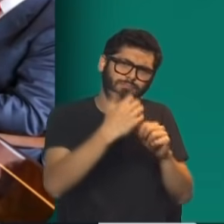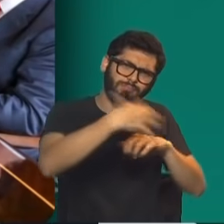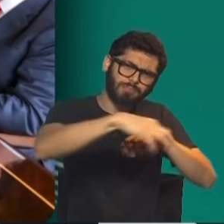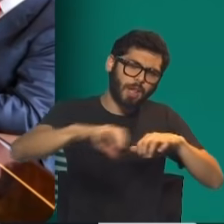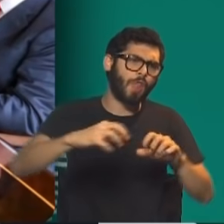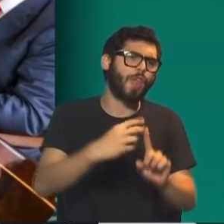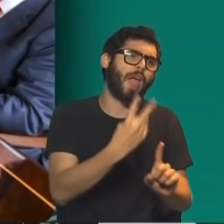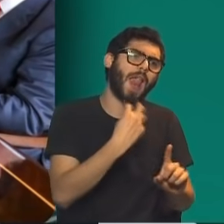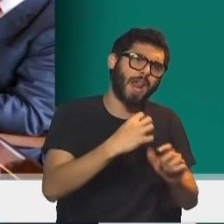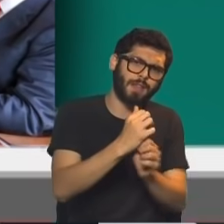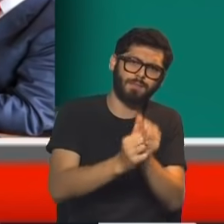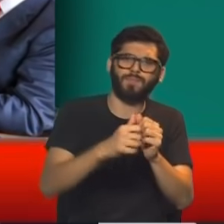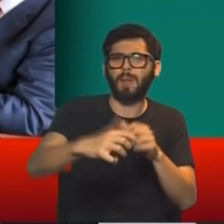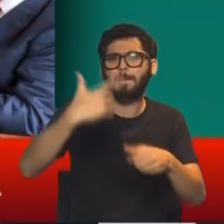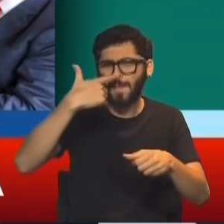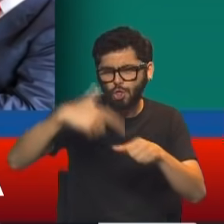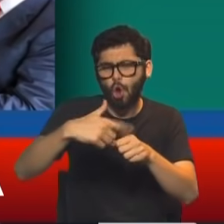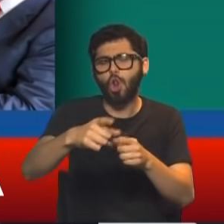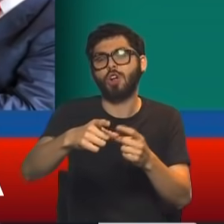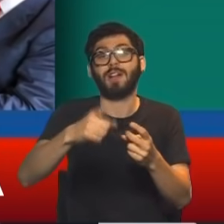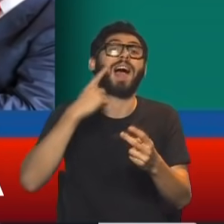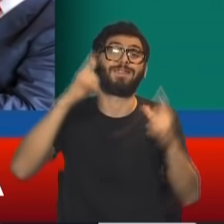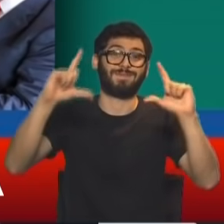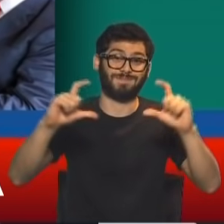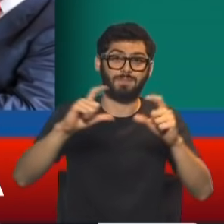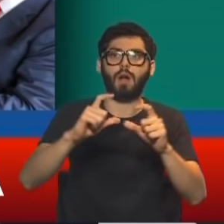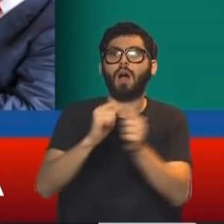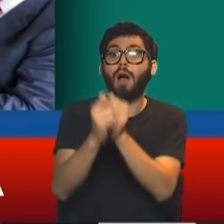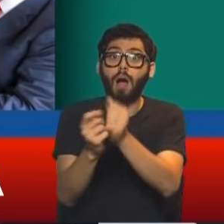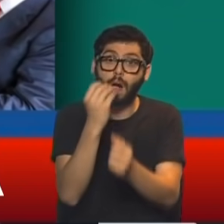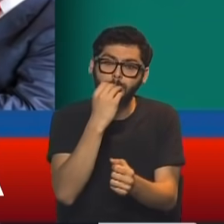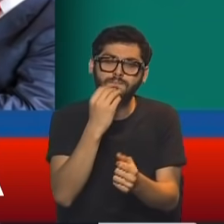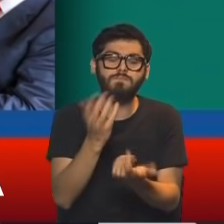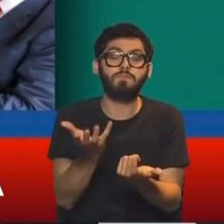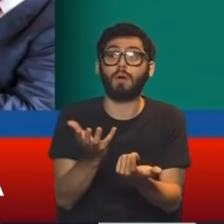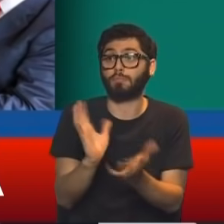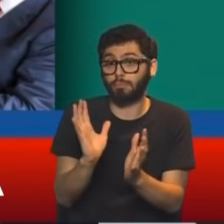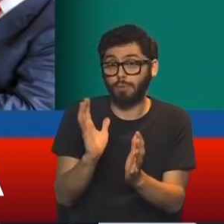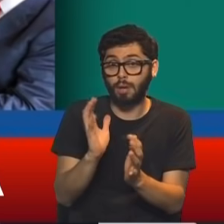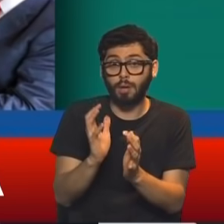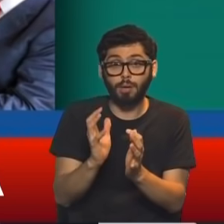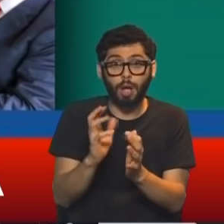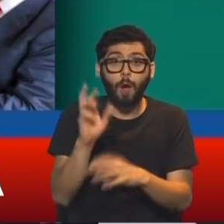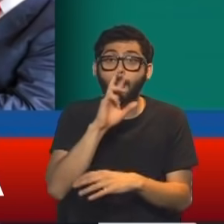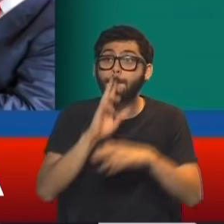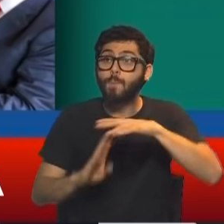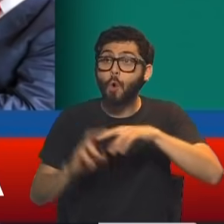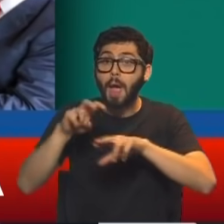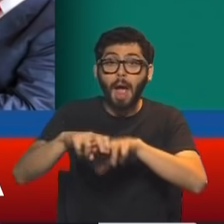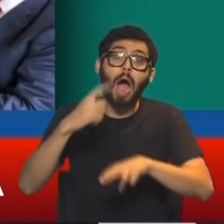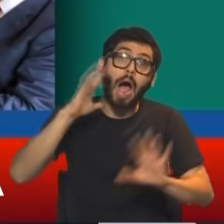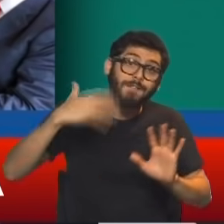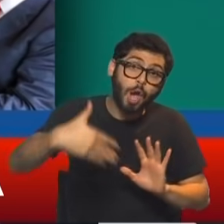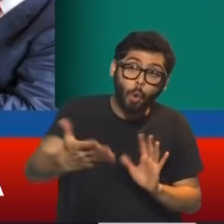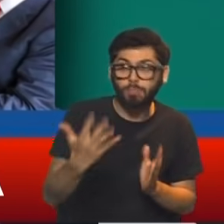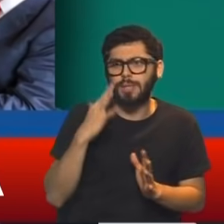energía, sectores del petróleo, sectores, ahí estamos viendo la fotografía de la alimentación. Yo no sé cuándo las empresas van a tener mujeres al frente, porque estoy segura que tienen muchas